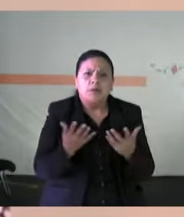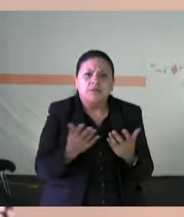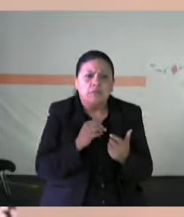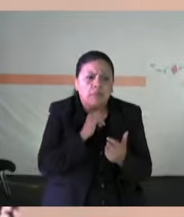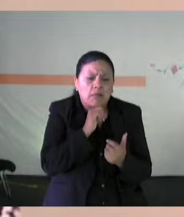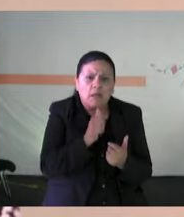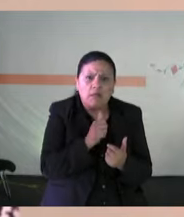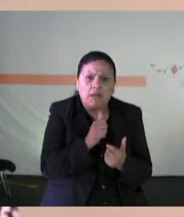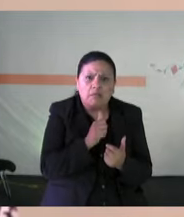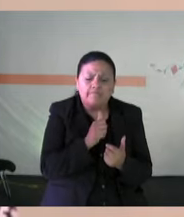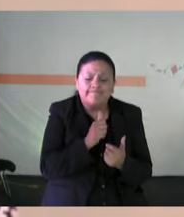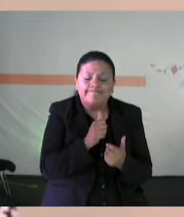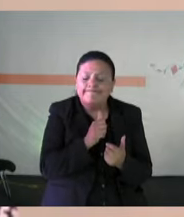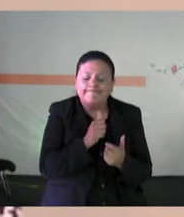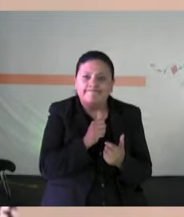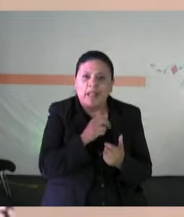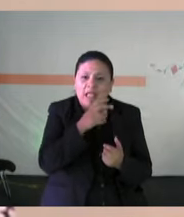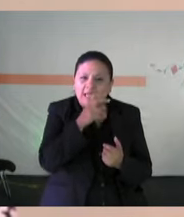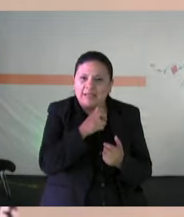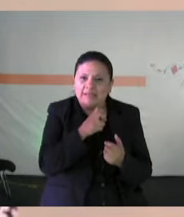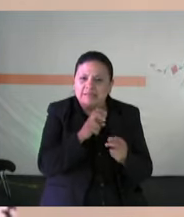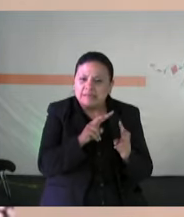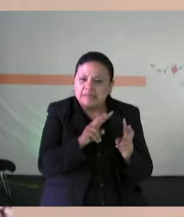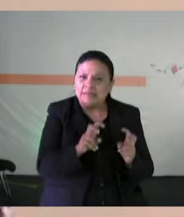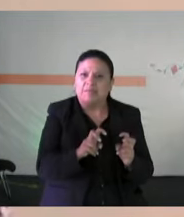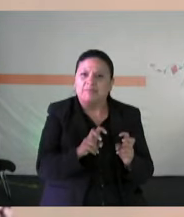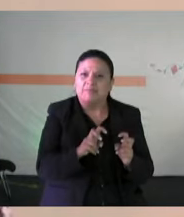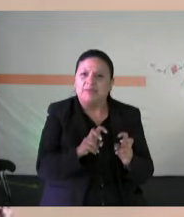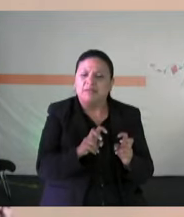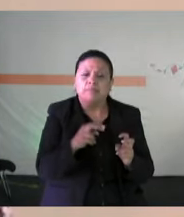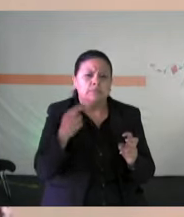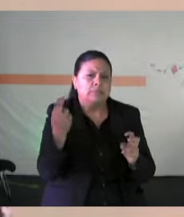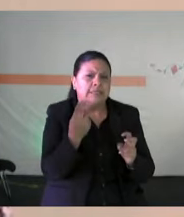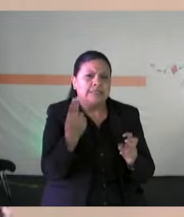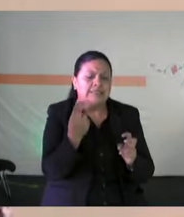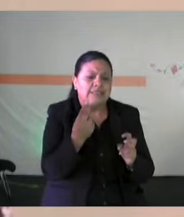sobre este tema, ¿saben? O sea,